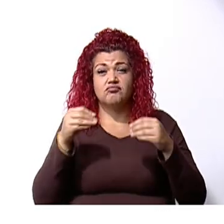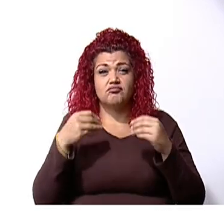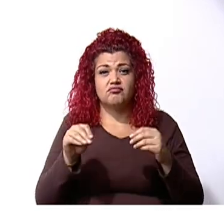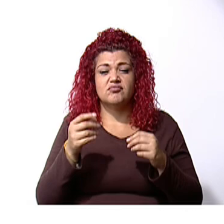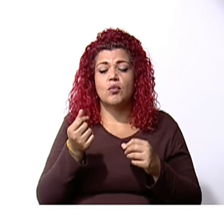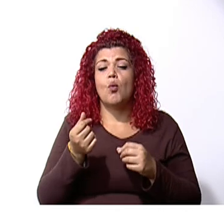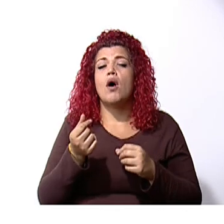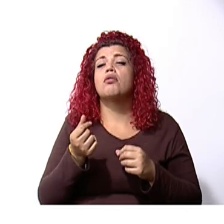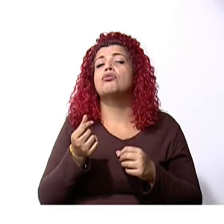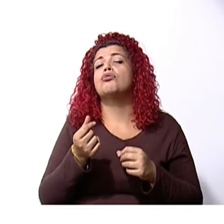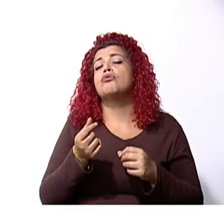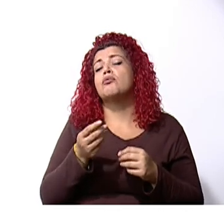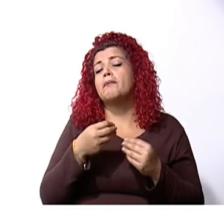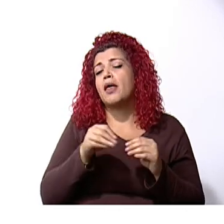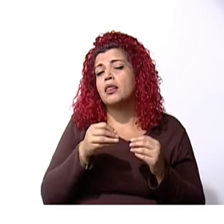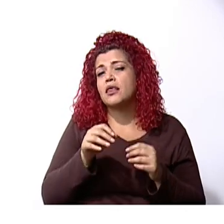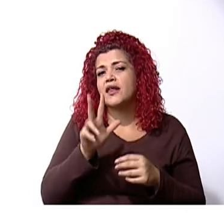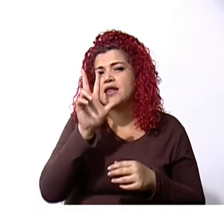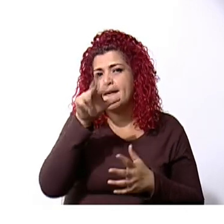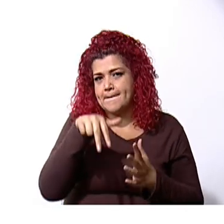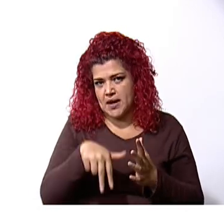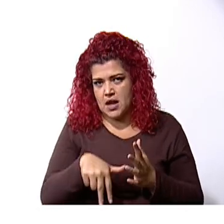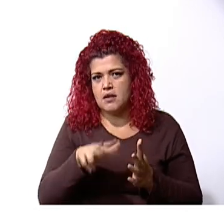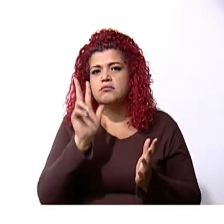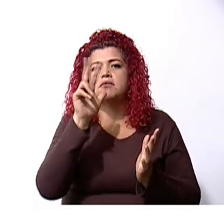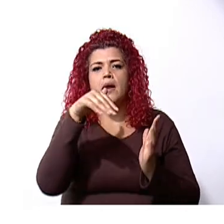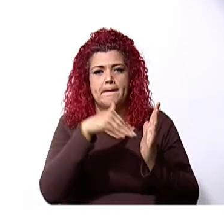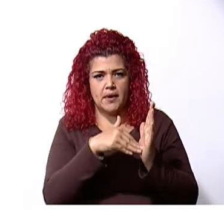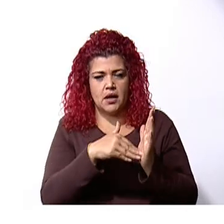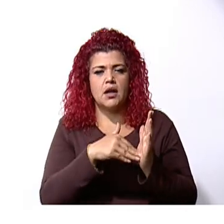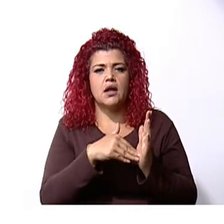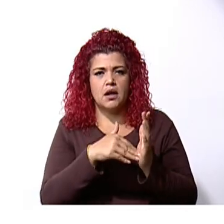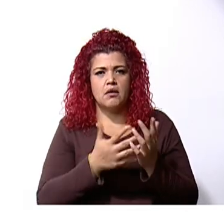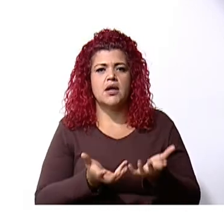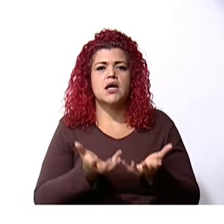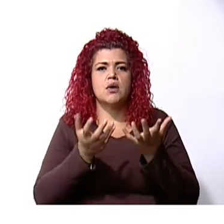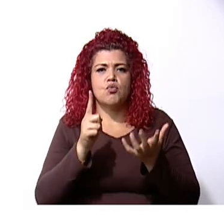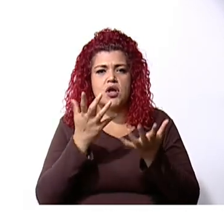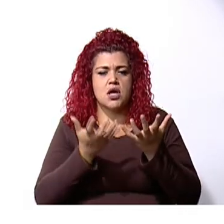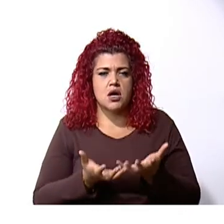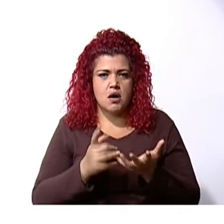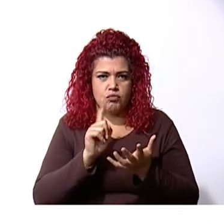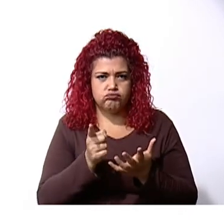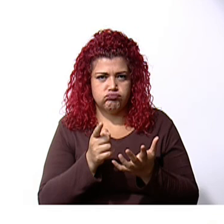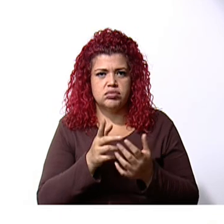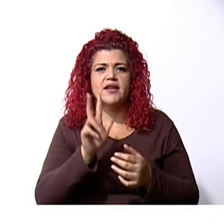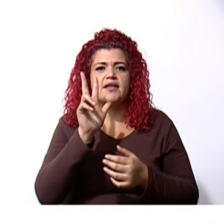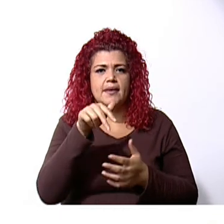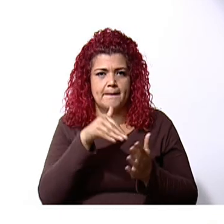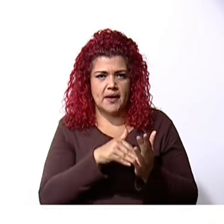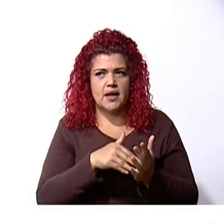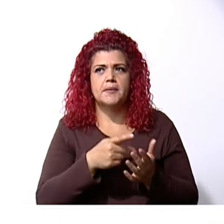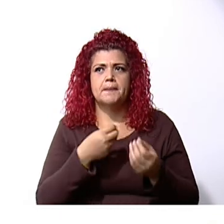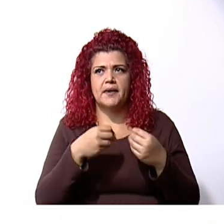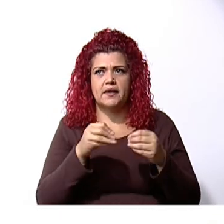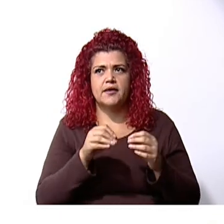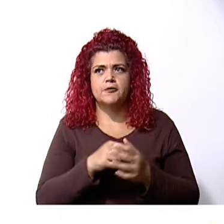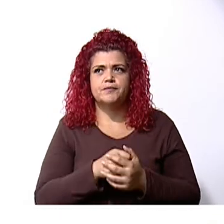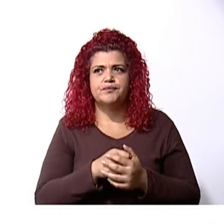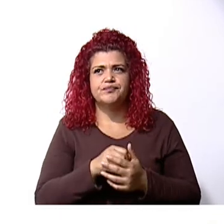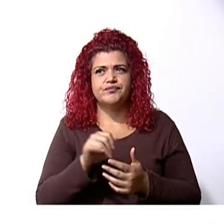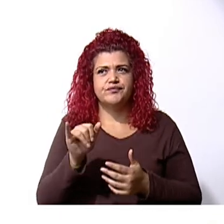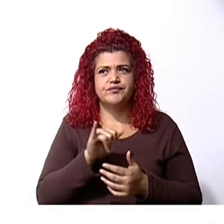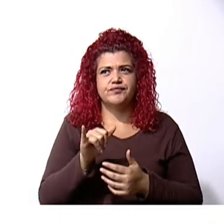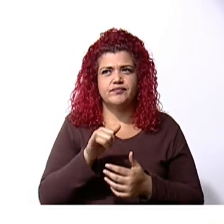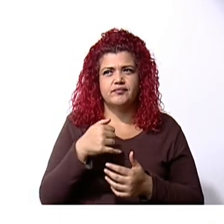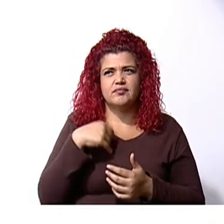a 3,000 el kilogramo. 3,000 el kilogramo. Entonces, ¿verdad? En este